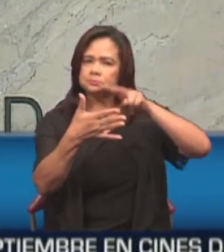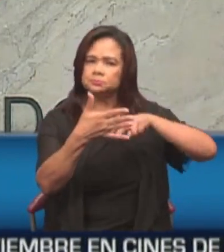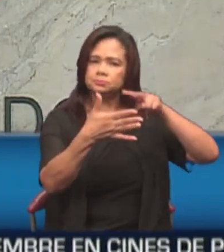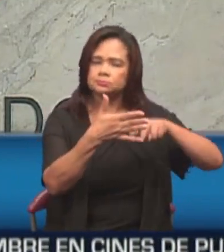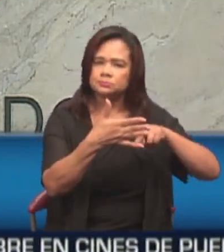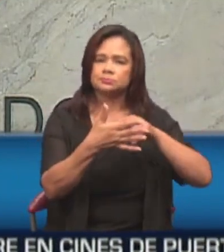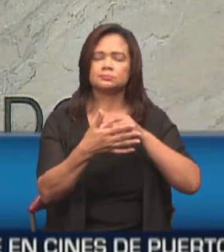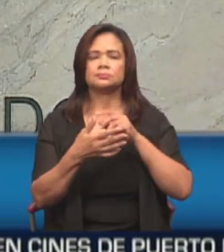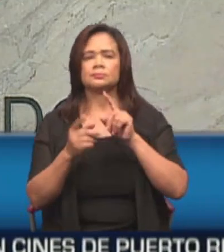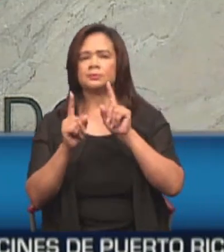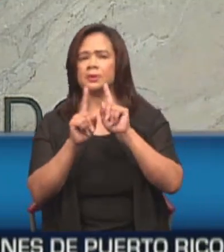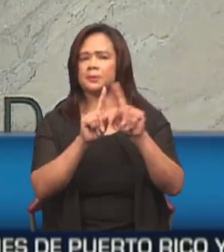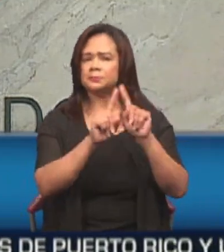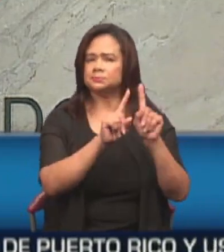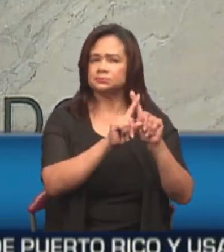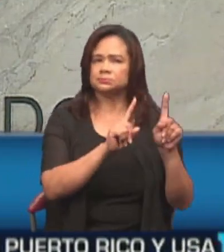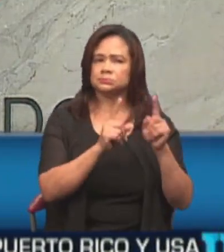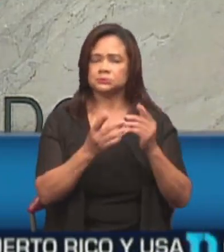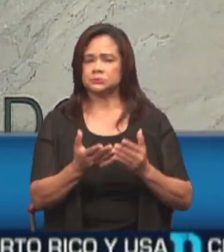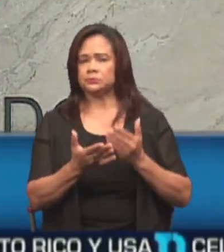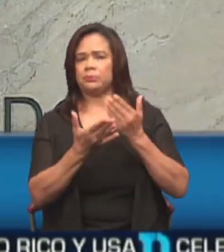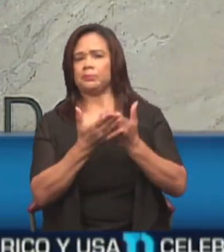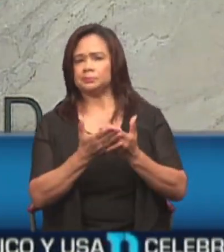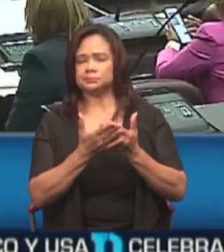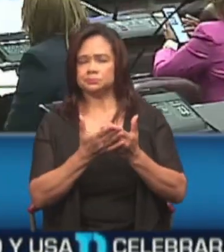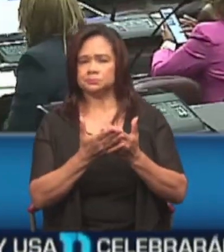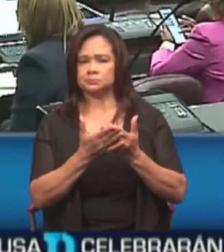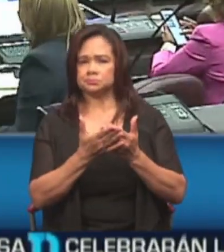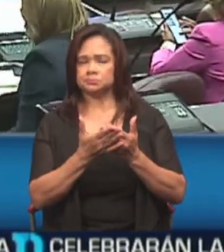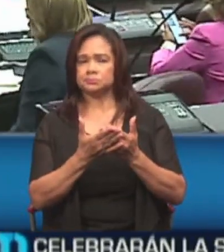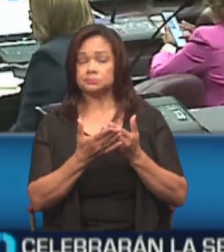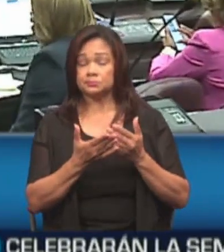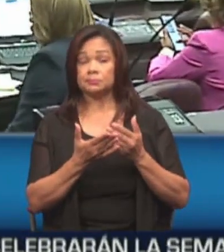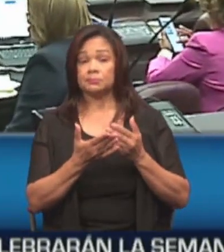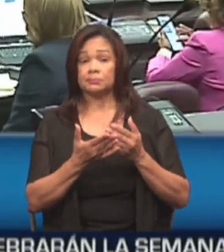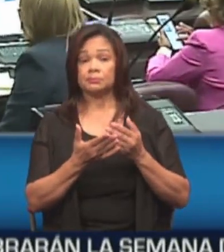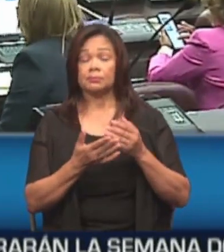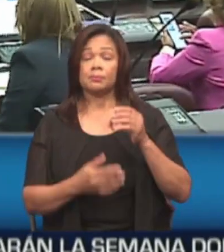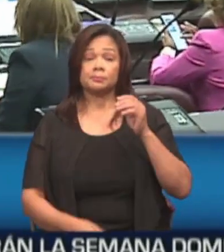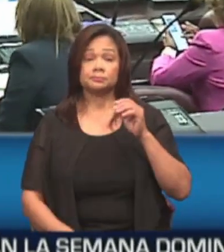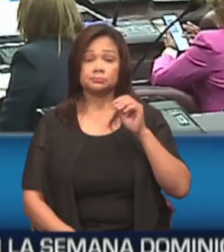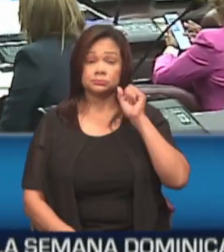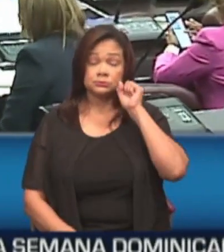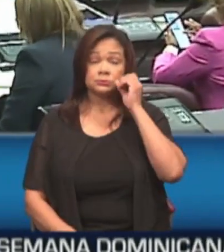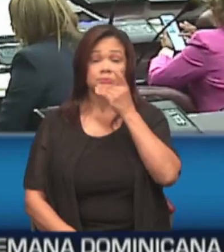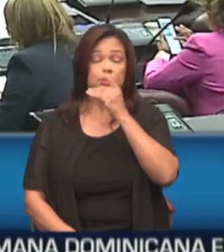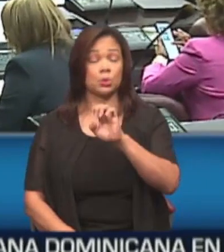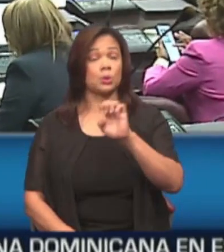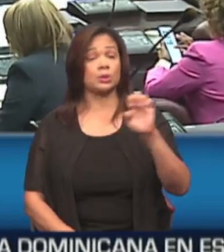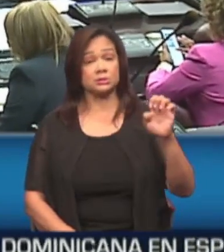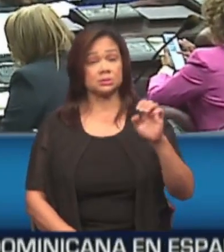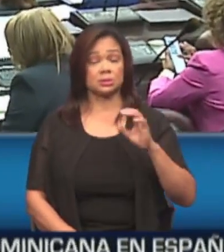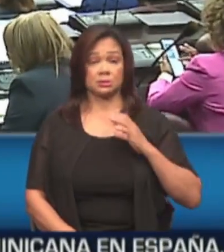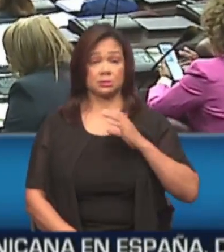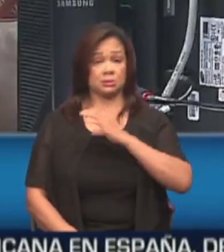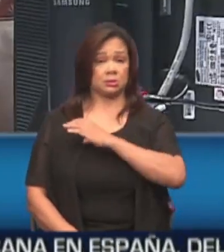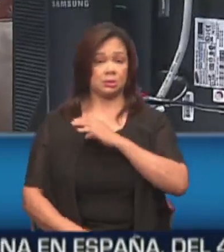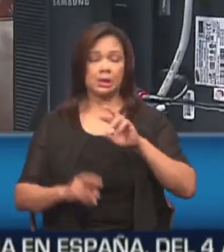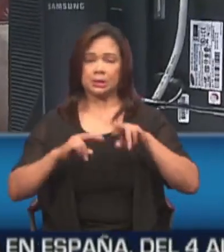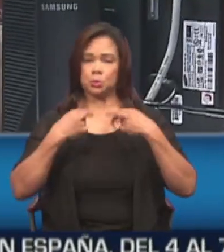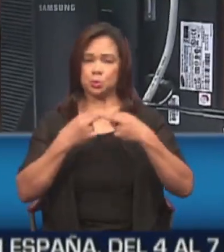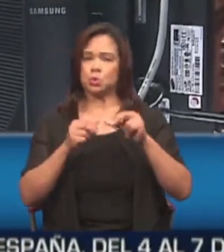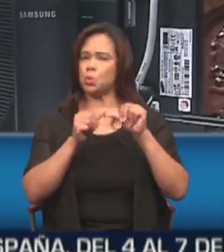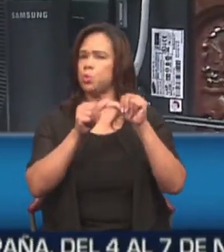las eh propuestas depositadas el diputado por Santo Domingo Este precisó que la comisión está en sesión